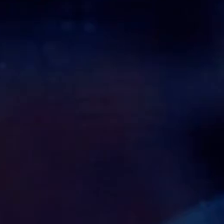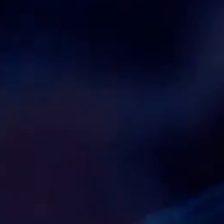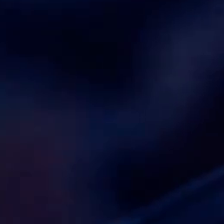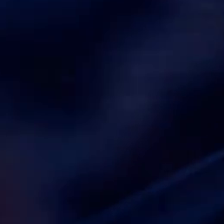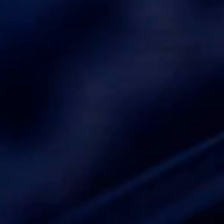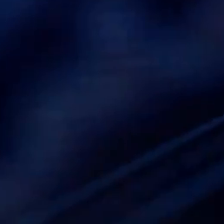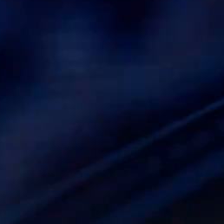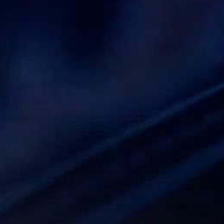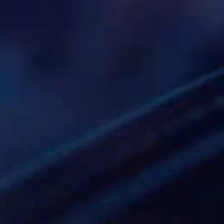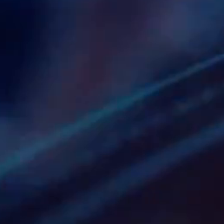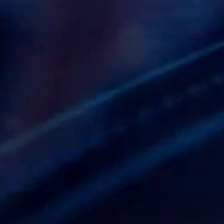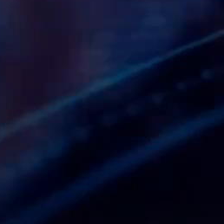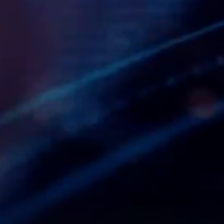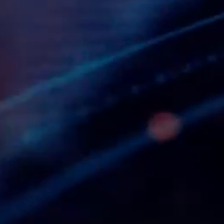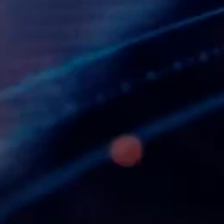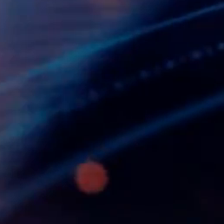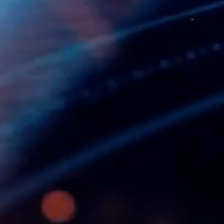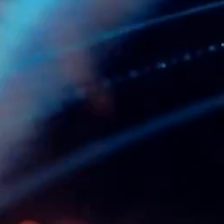ah